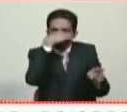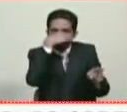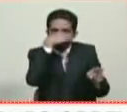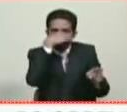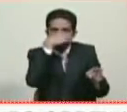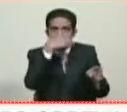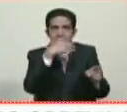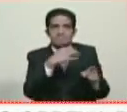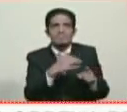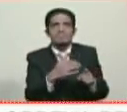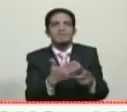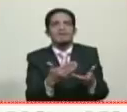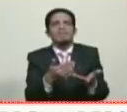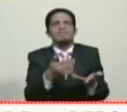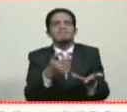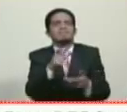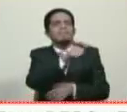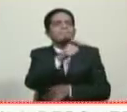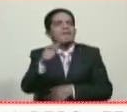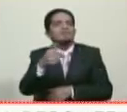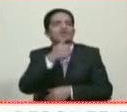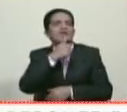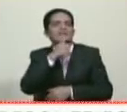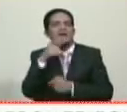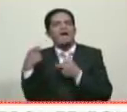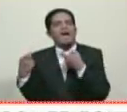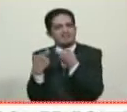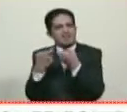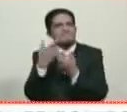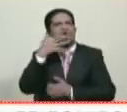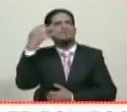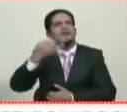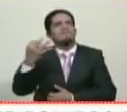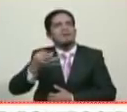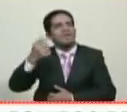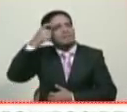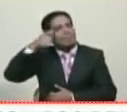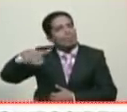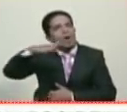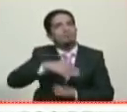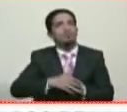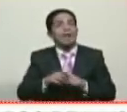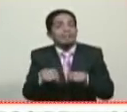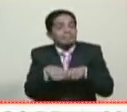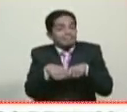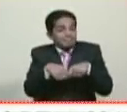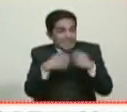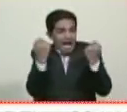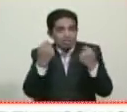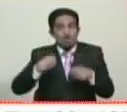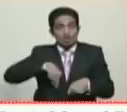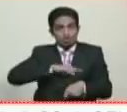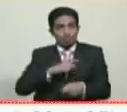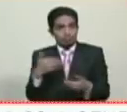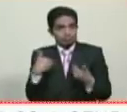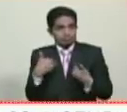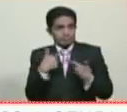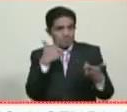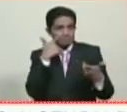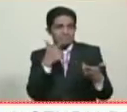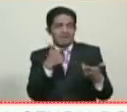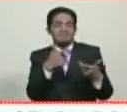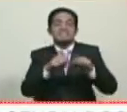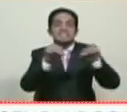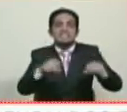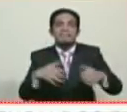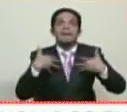terroristas de quienes son enemigos reales de nuestro pueblo. El daño profundo que sufrimos con la salud es